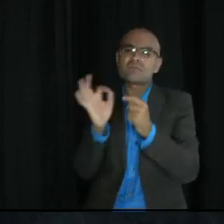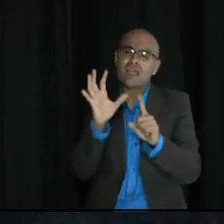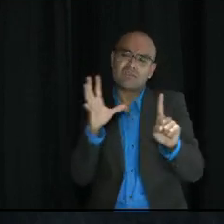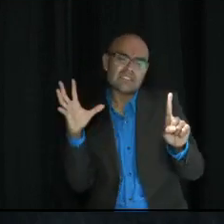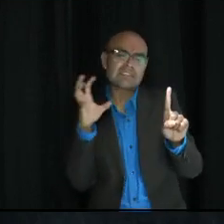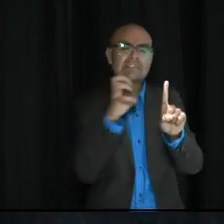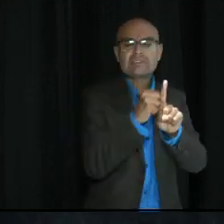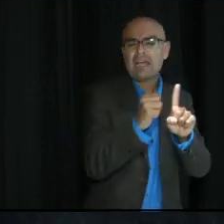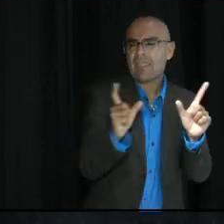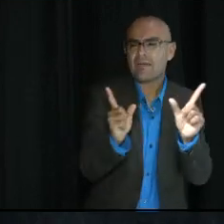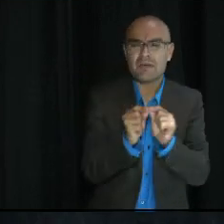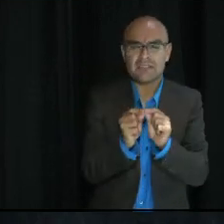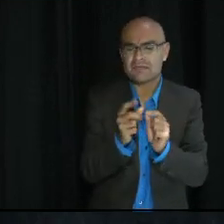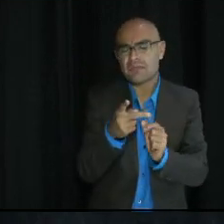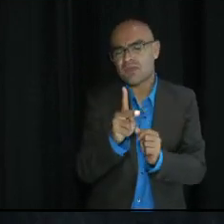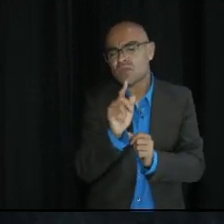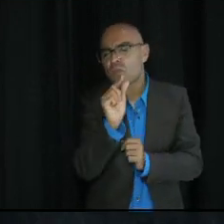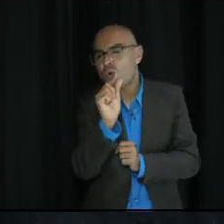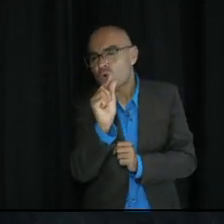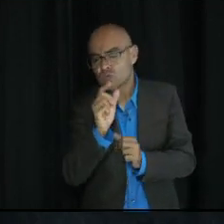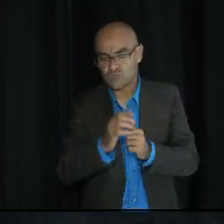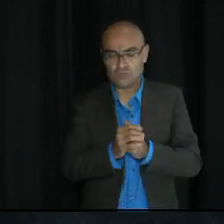Sí. Y lamentablemente